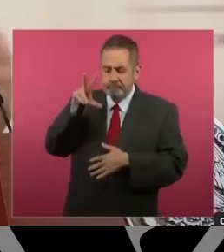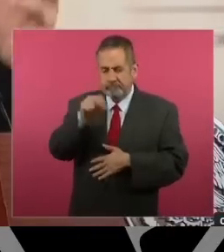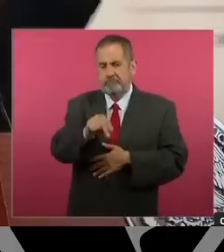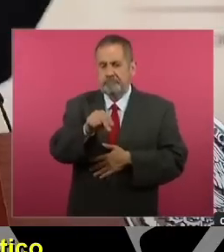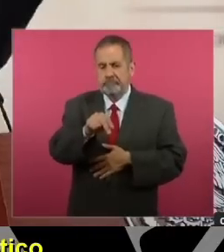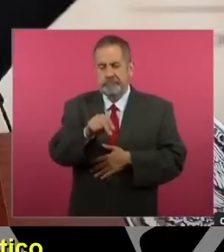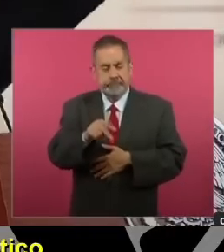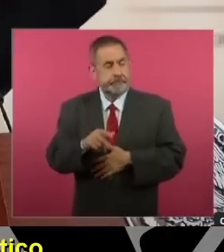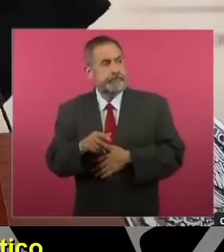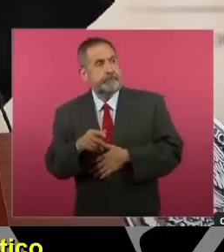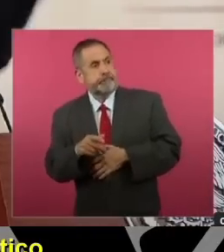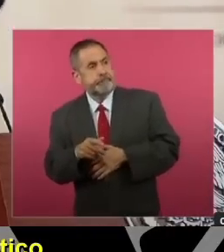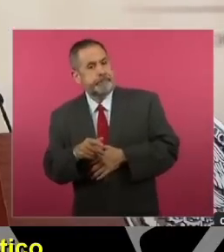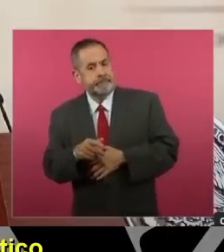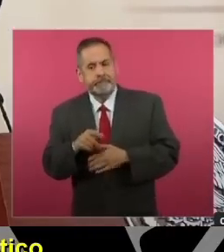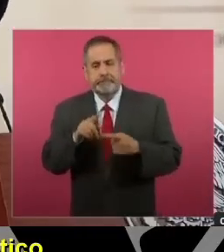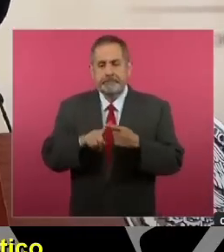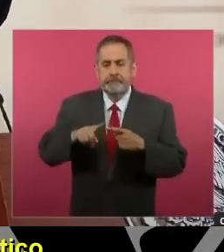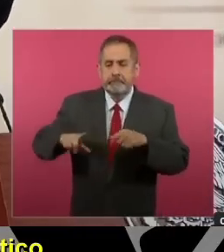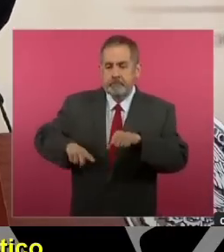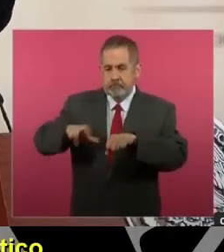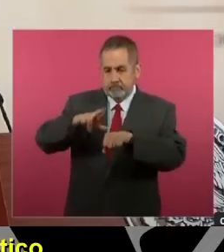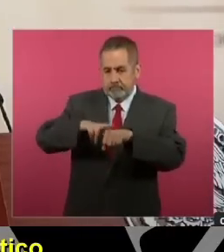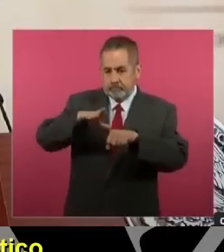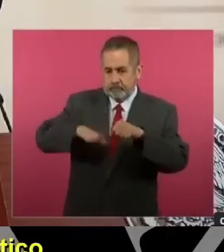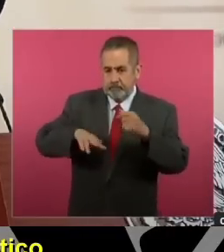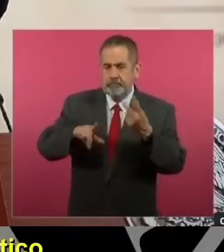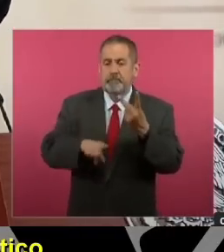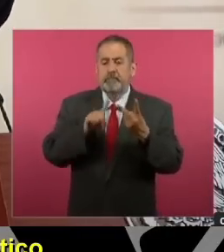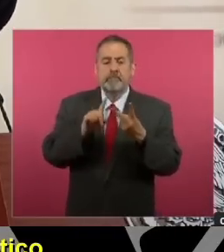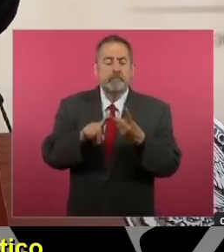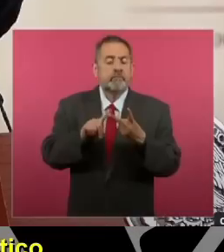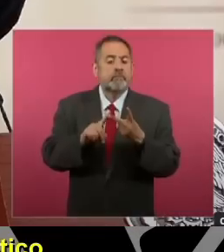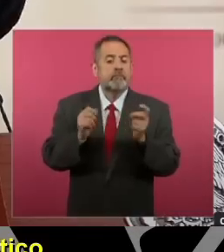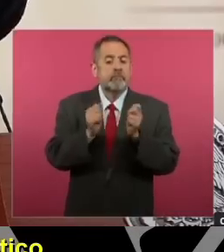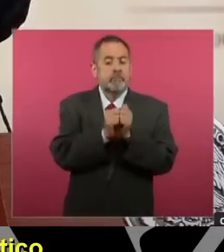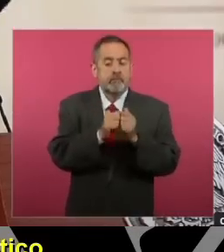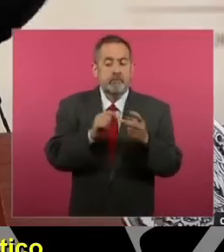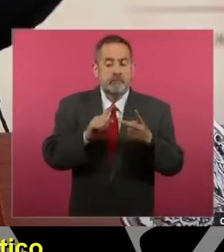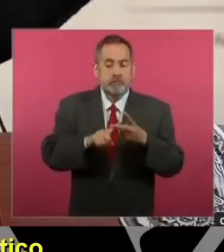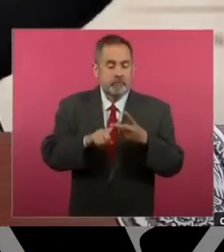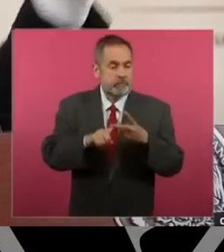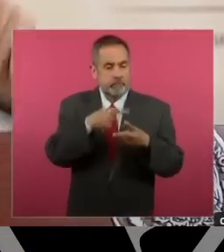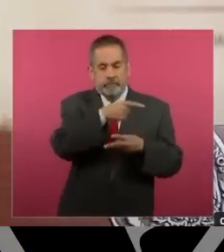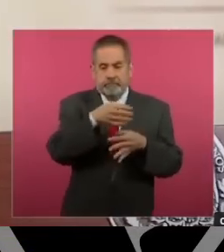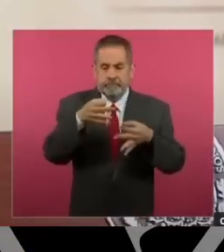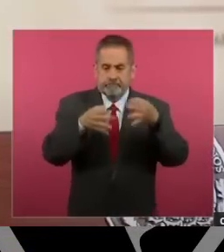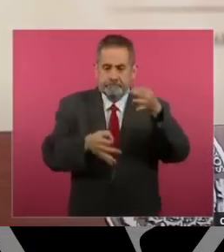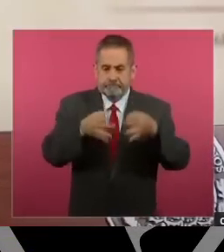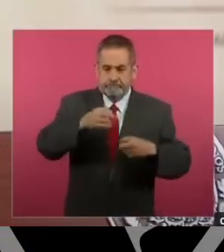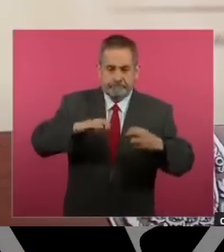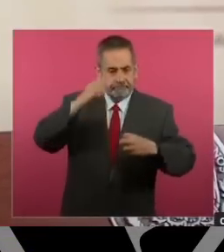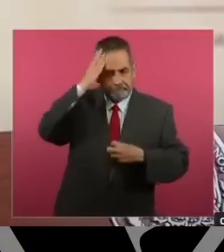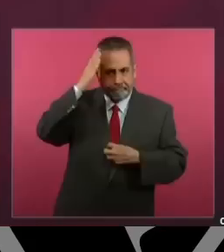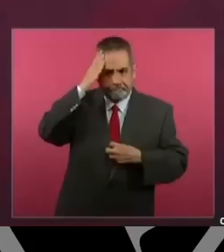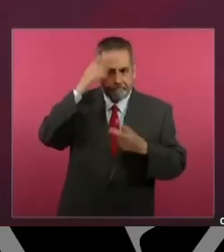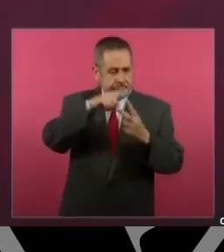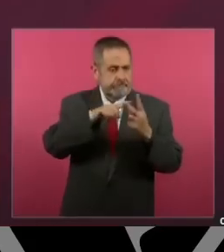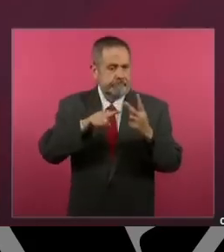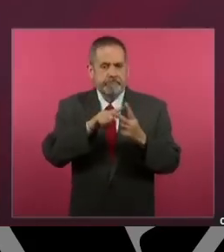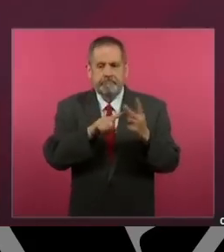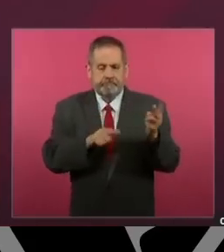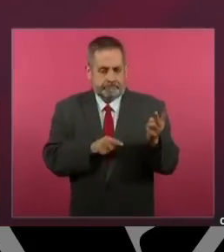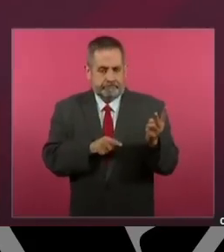Entonces es la gobernadora y este ministro de